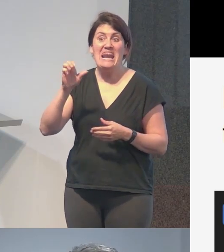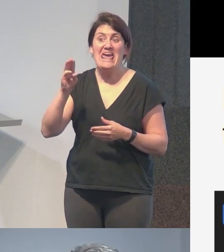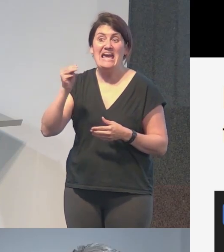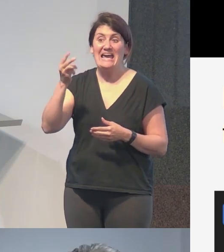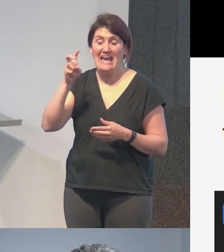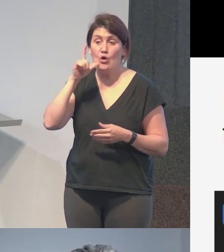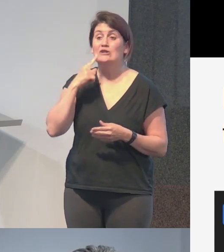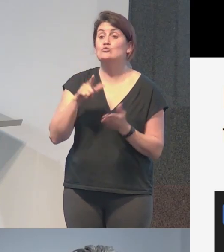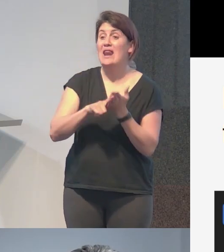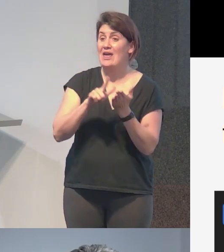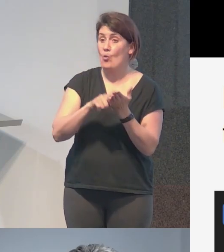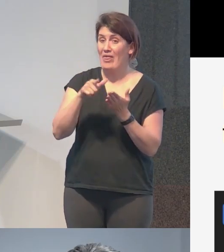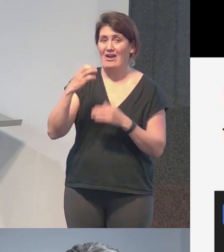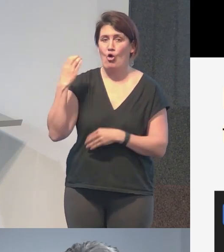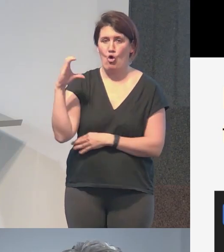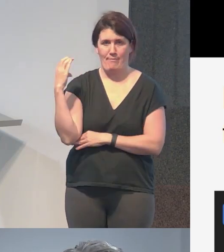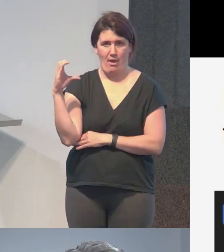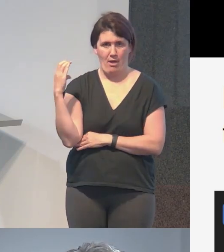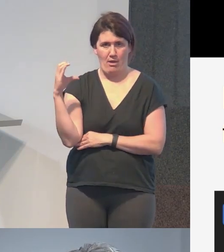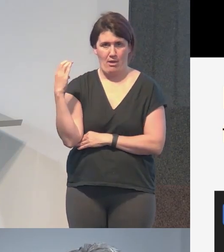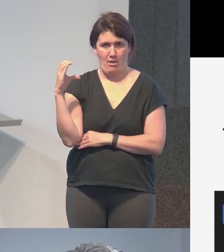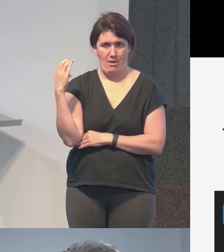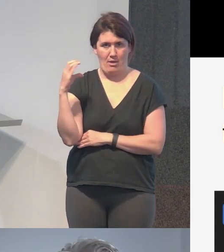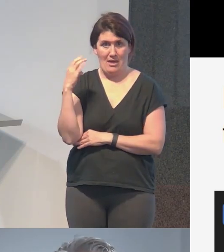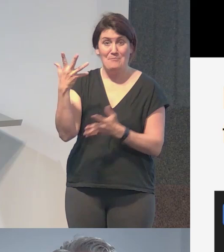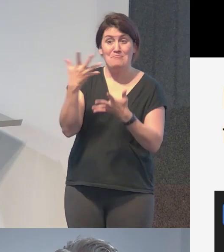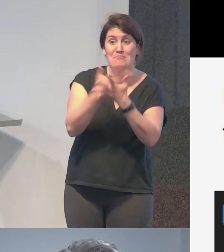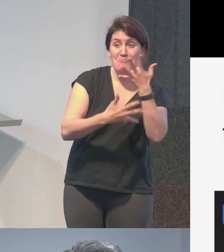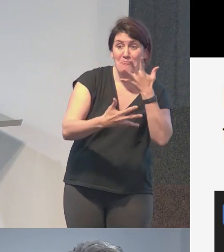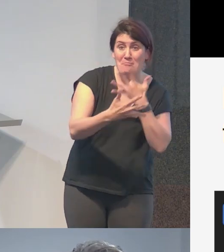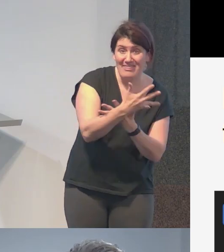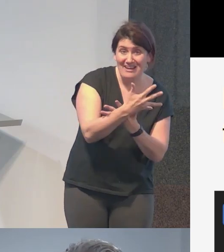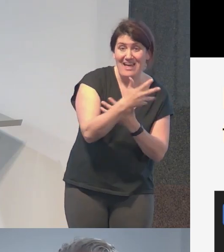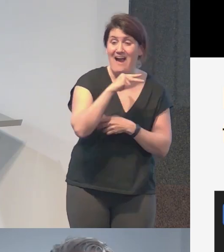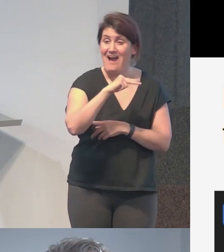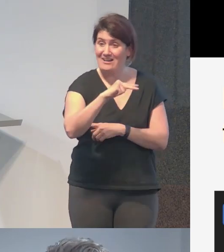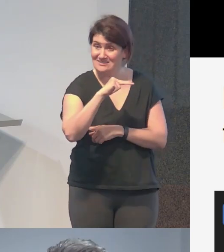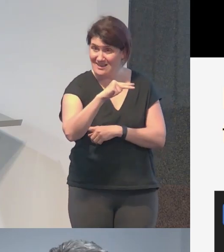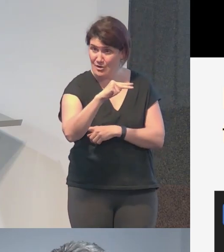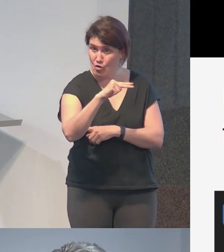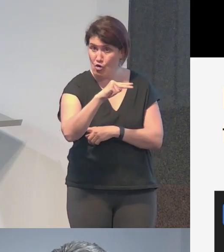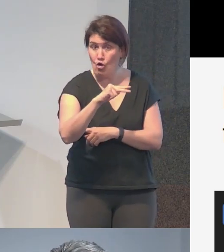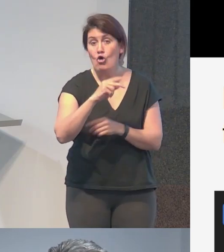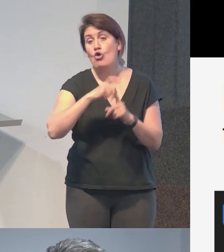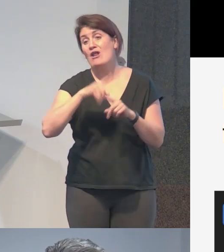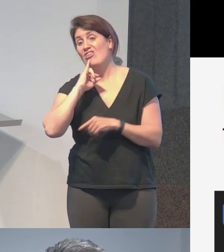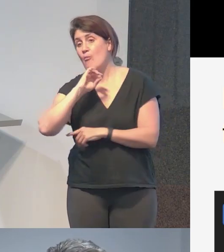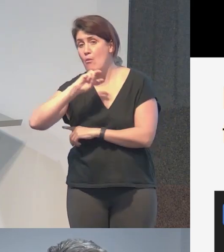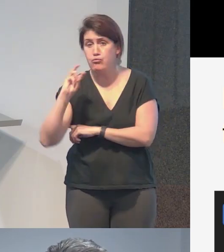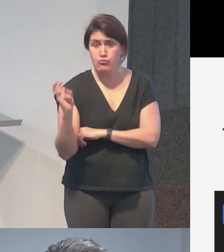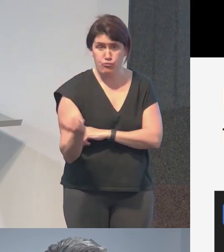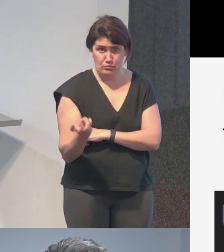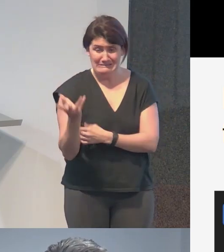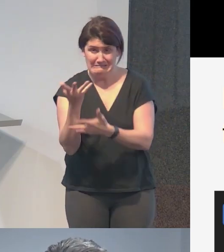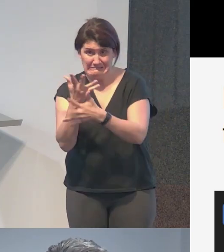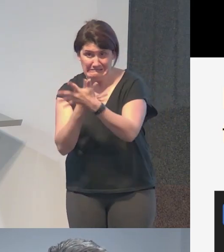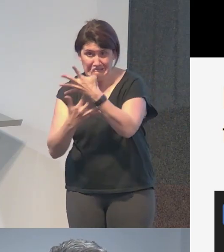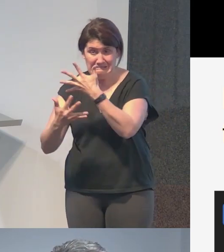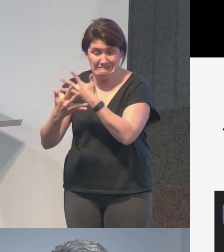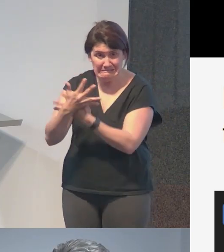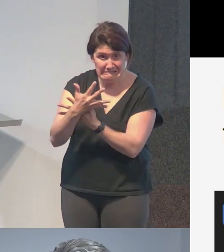de Colombia que es una mezcla del castellano con otras lenguas